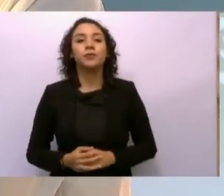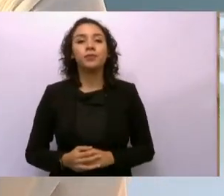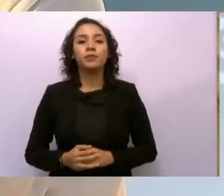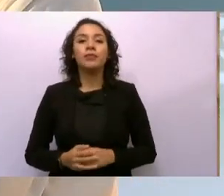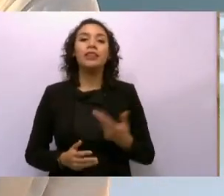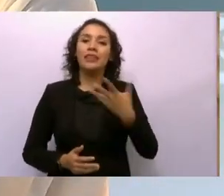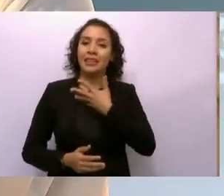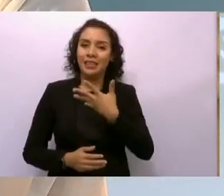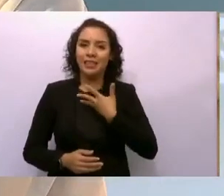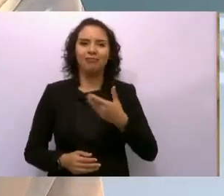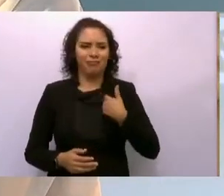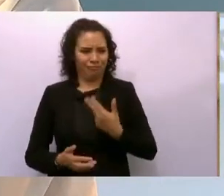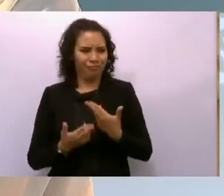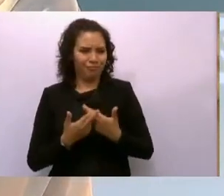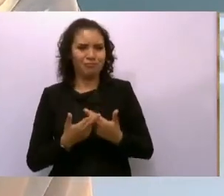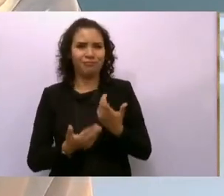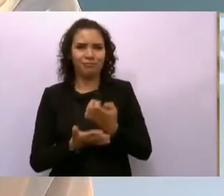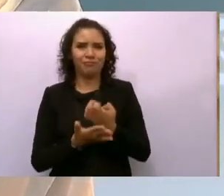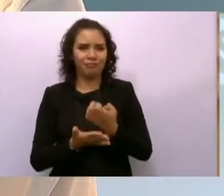tenemos el presupuesto.